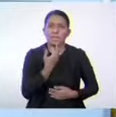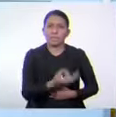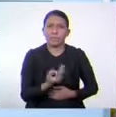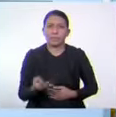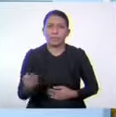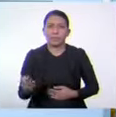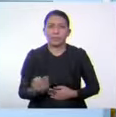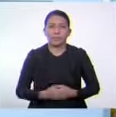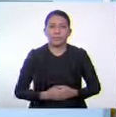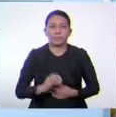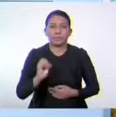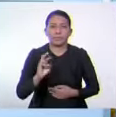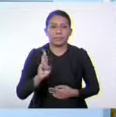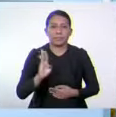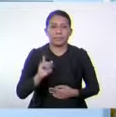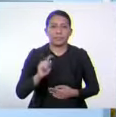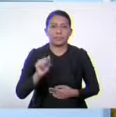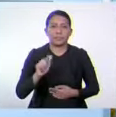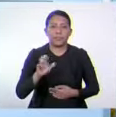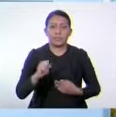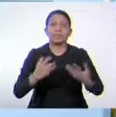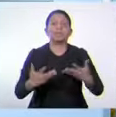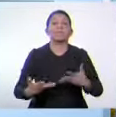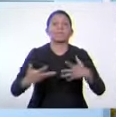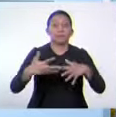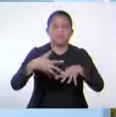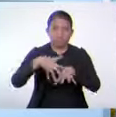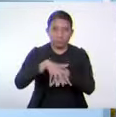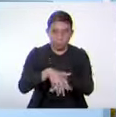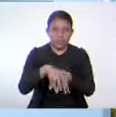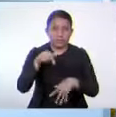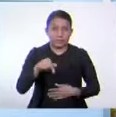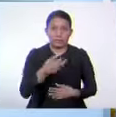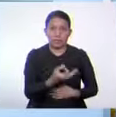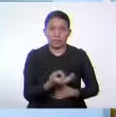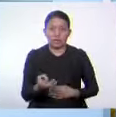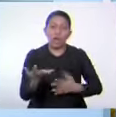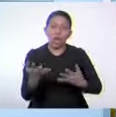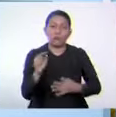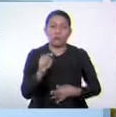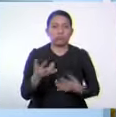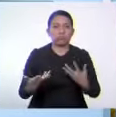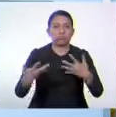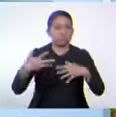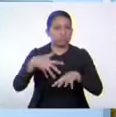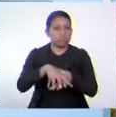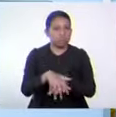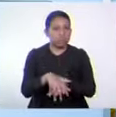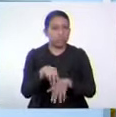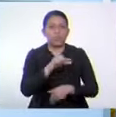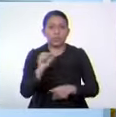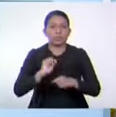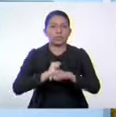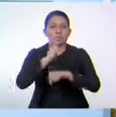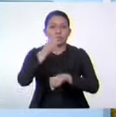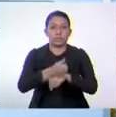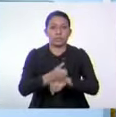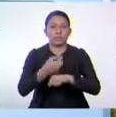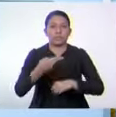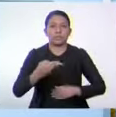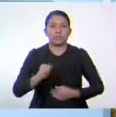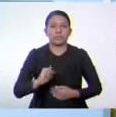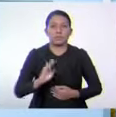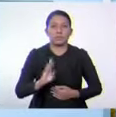los orbitales se mezclan. A ese fenómeno o a esa mezcla que se da, se le llama hibridación.